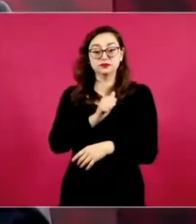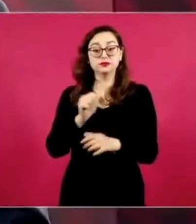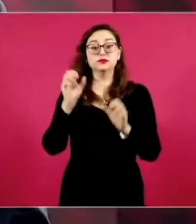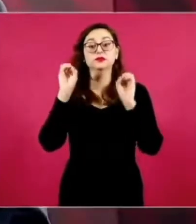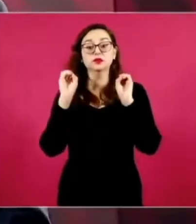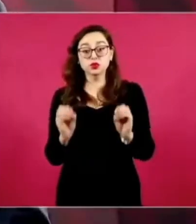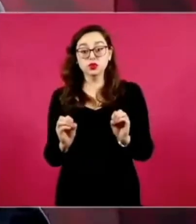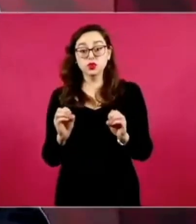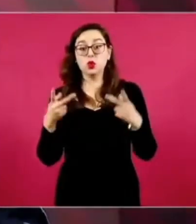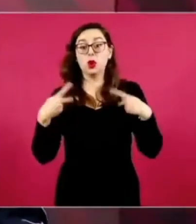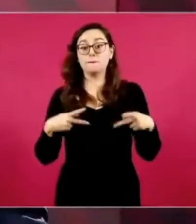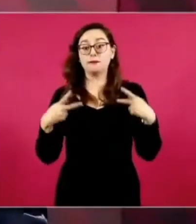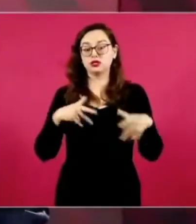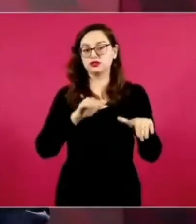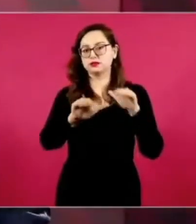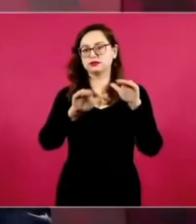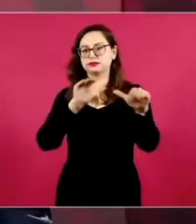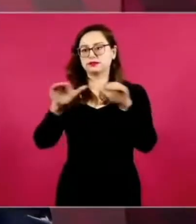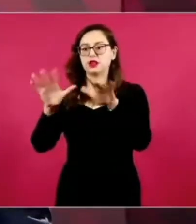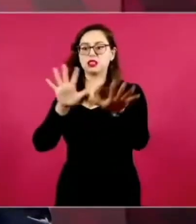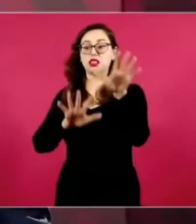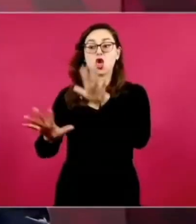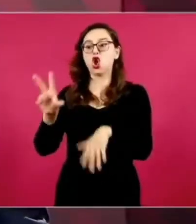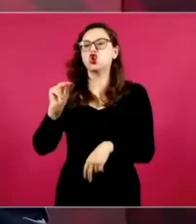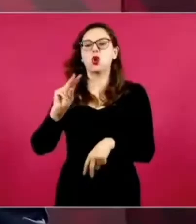o llamaban a no votar.